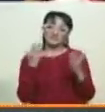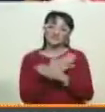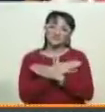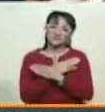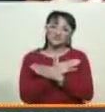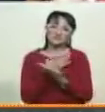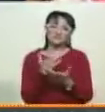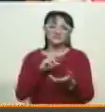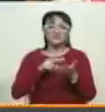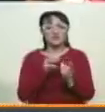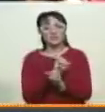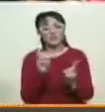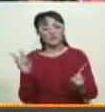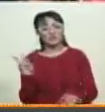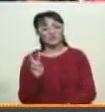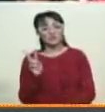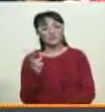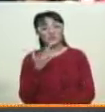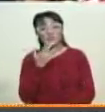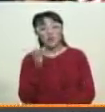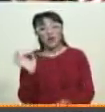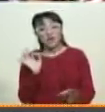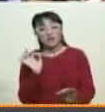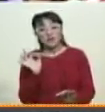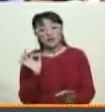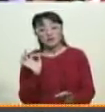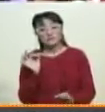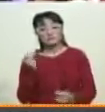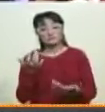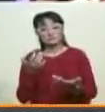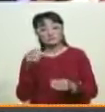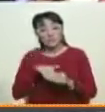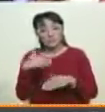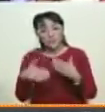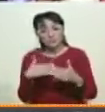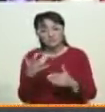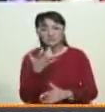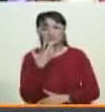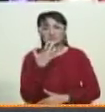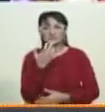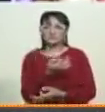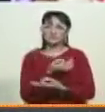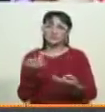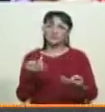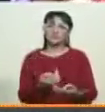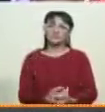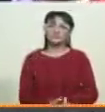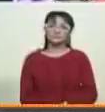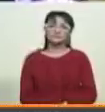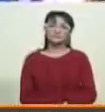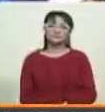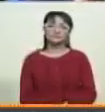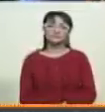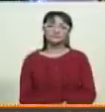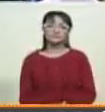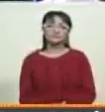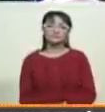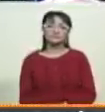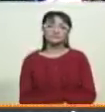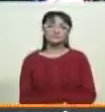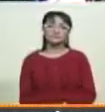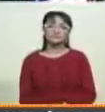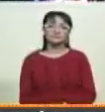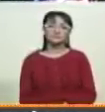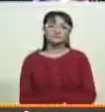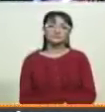de la democracia venezolana. Si aún no ha sufragado, venga. Es un proceso rápido, sencillo y eficaz. Adicionalmente, ¿qué vendría después? El Papa Francisco